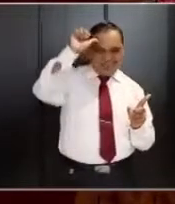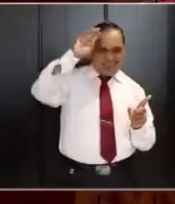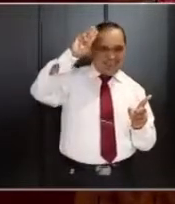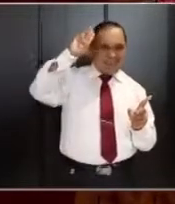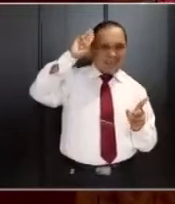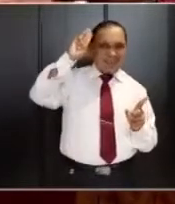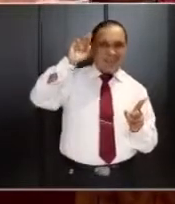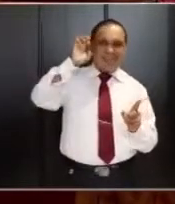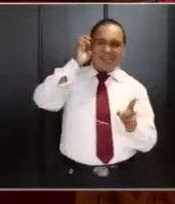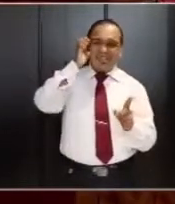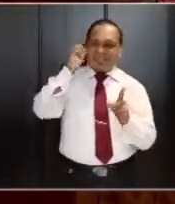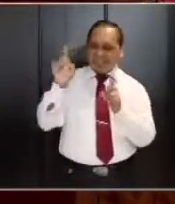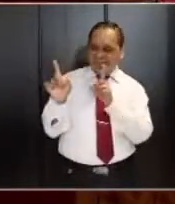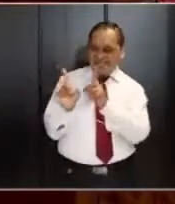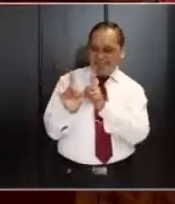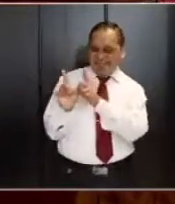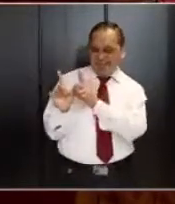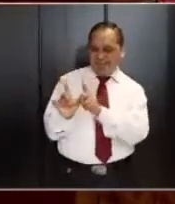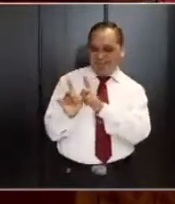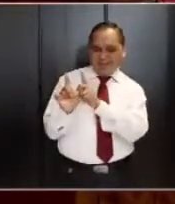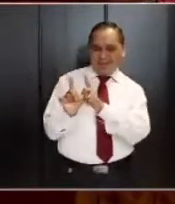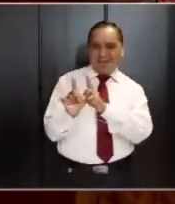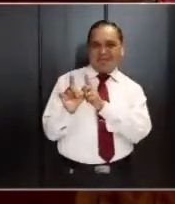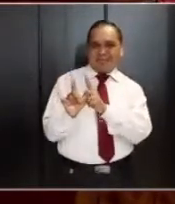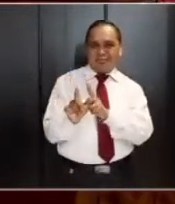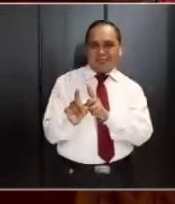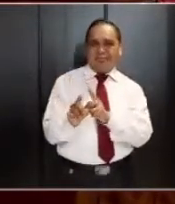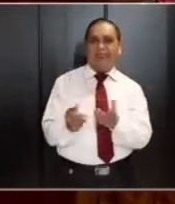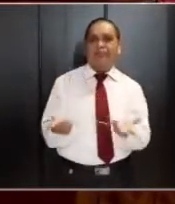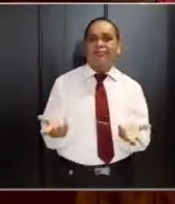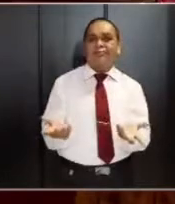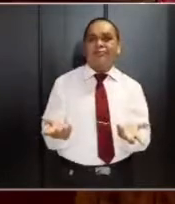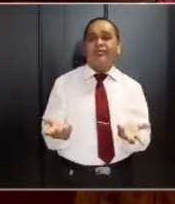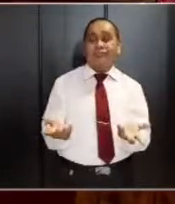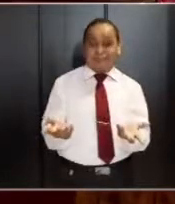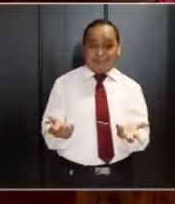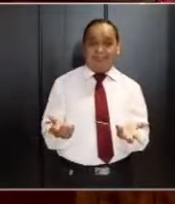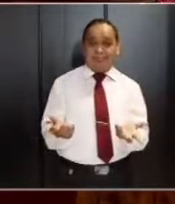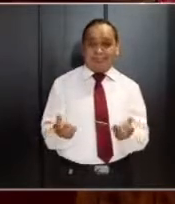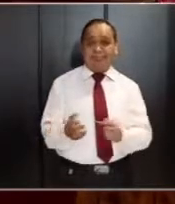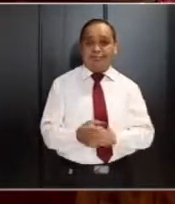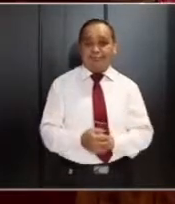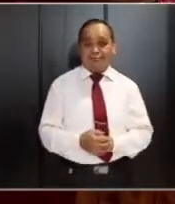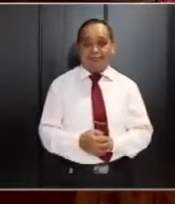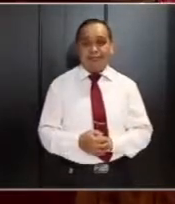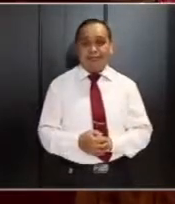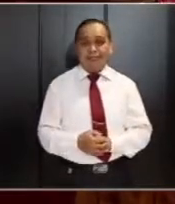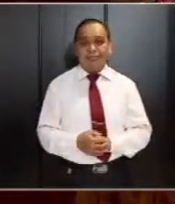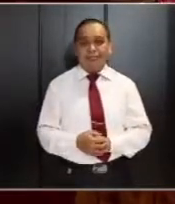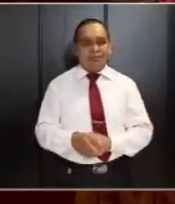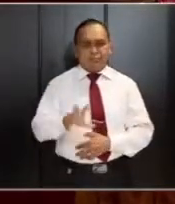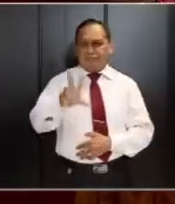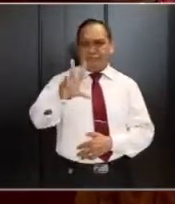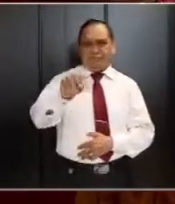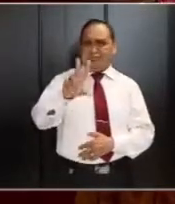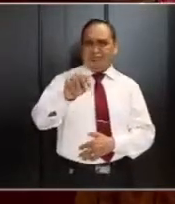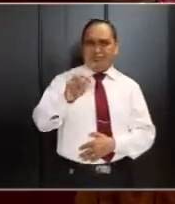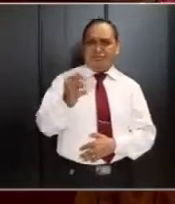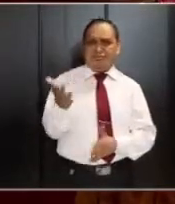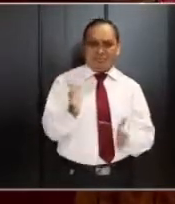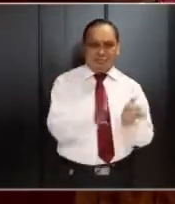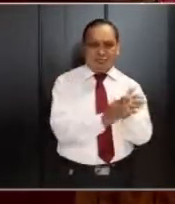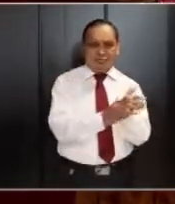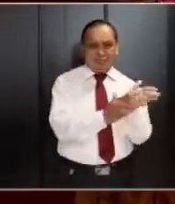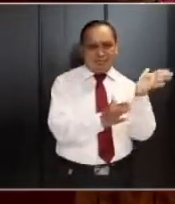vamos a tener puras víctimas aquí en esta tierra. ¿Creen que esa es la mejor manera de defenderse? No, defiéndanse con